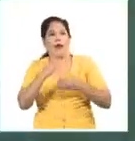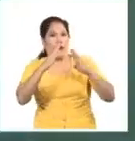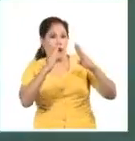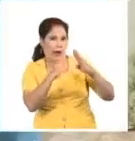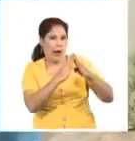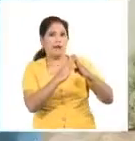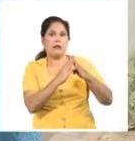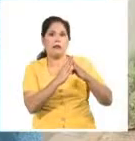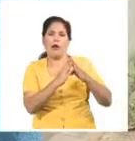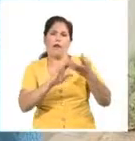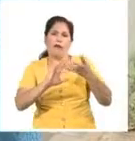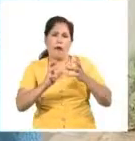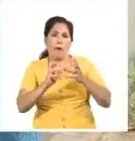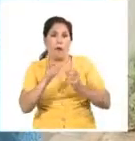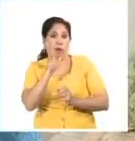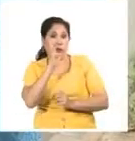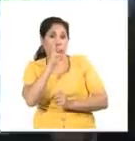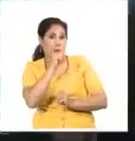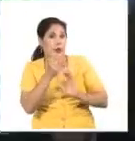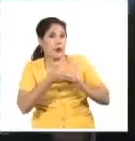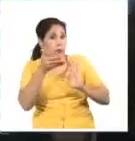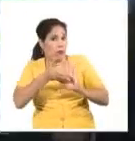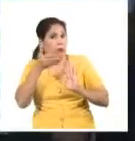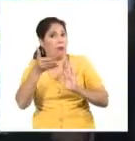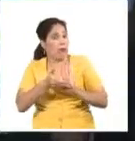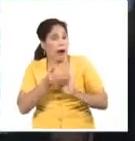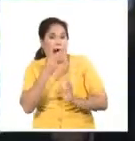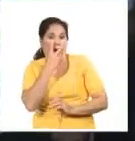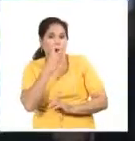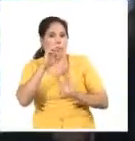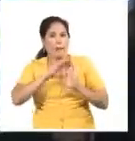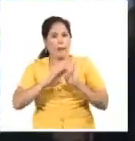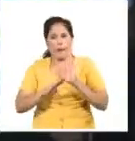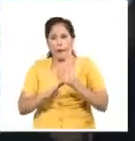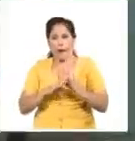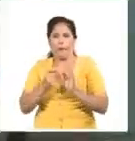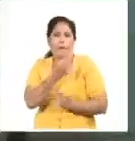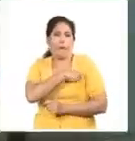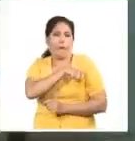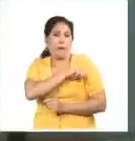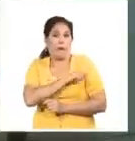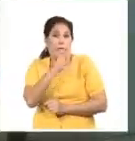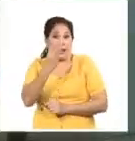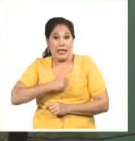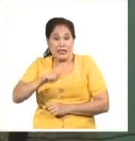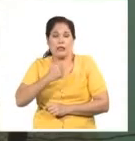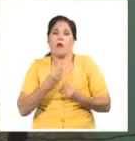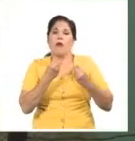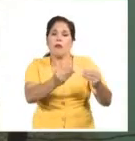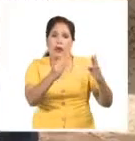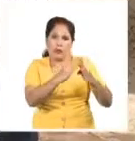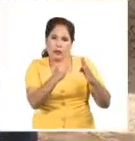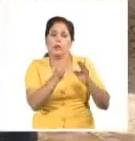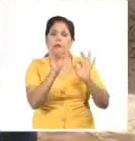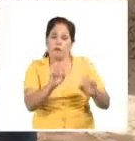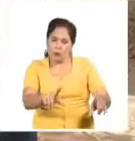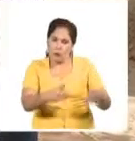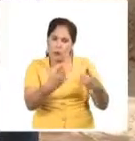de tipología 3, rehabilitación general, mediante la atención del programa demográfico en la comunidad de Cochico 1 del territorio